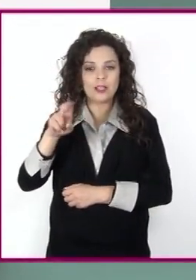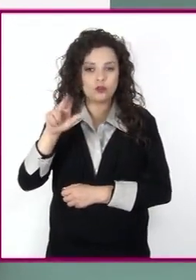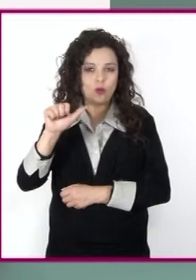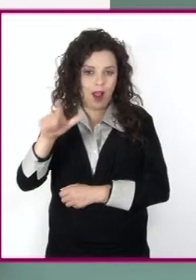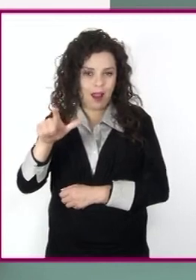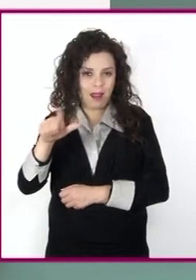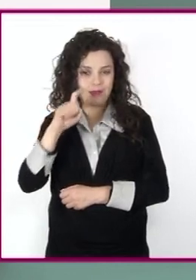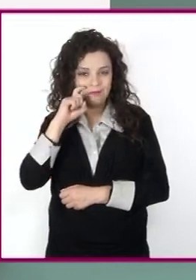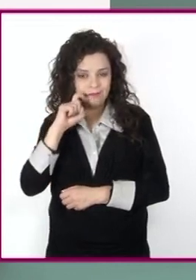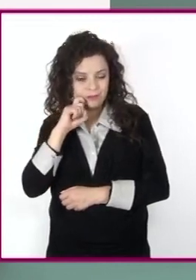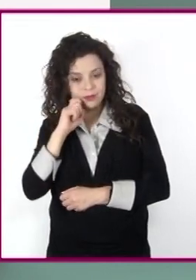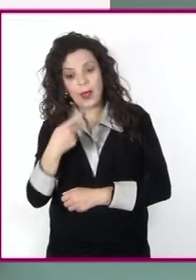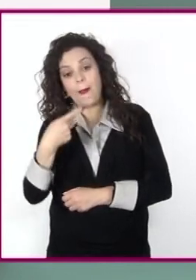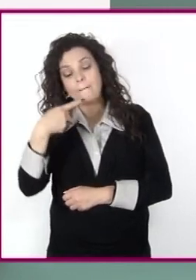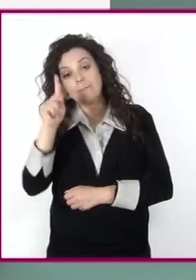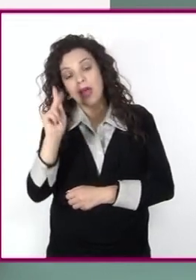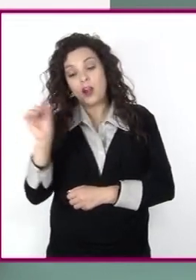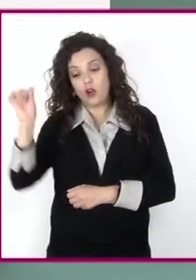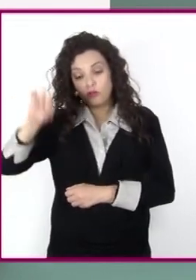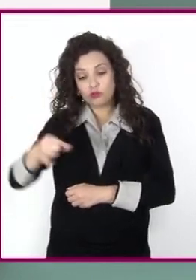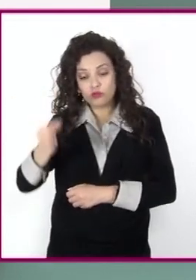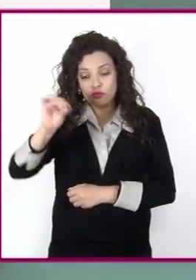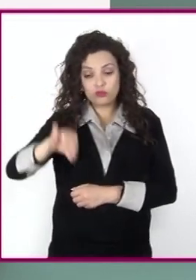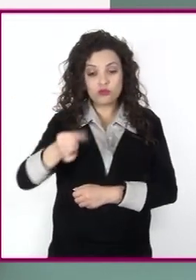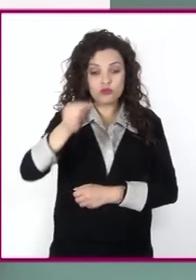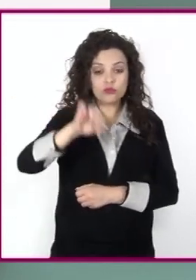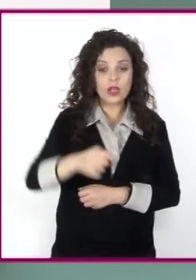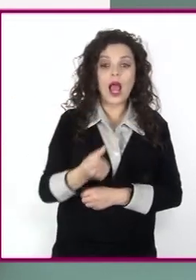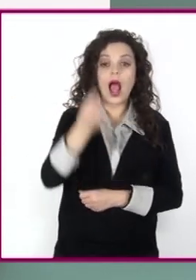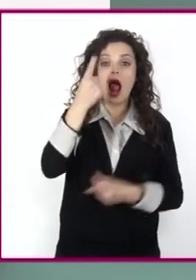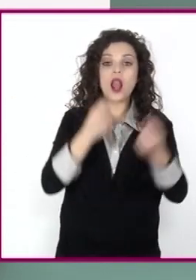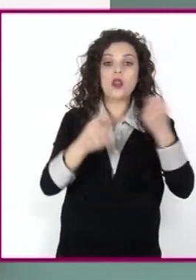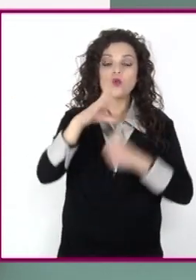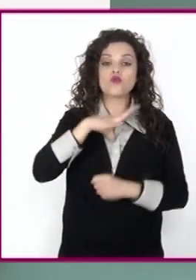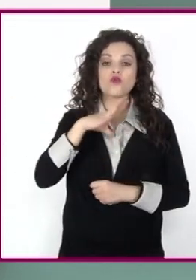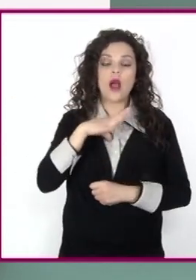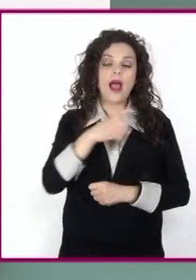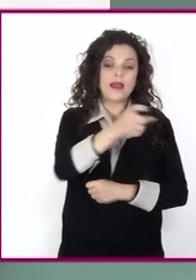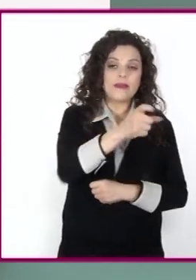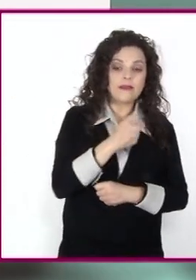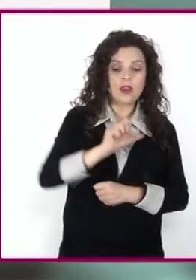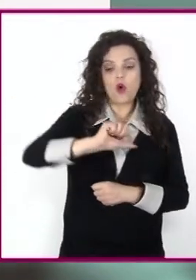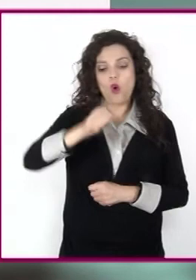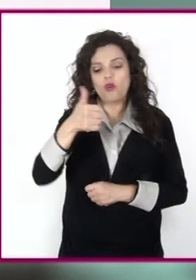los espermatozoides algunos llevarán cromosoma X y otros Y.